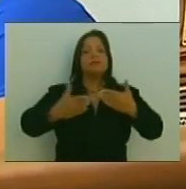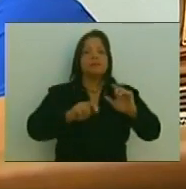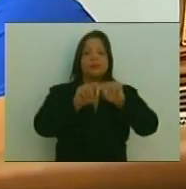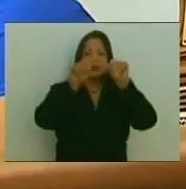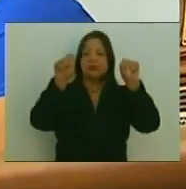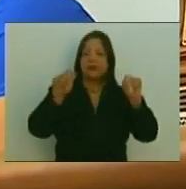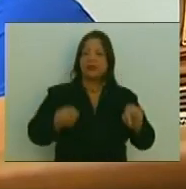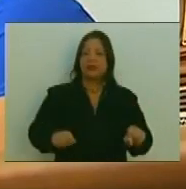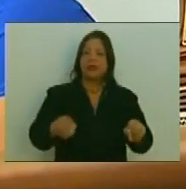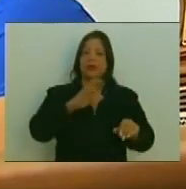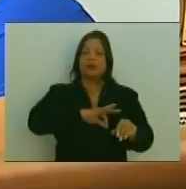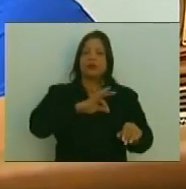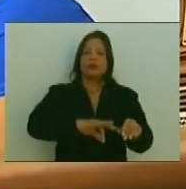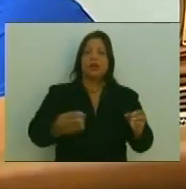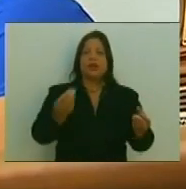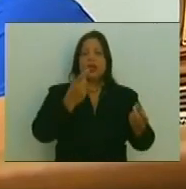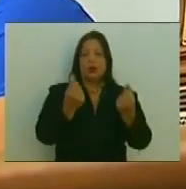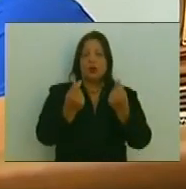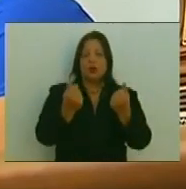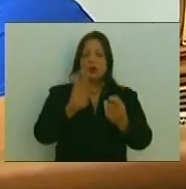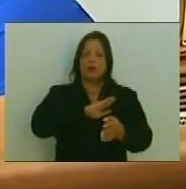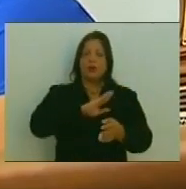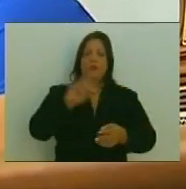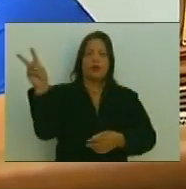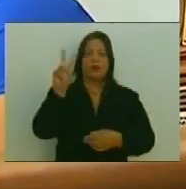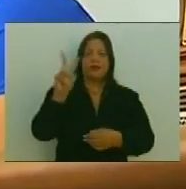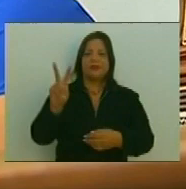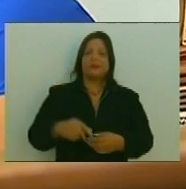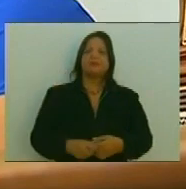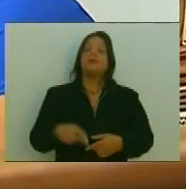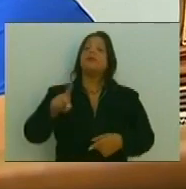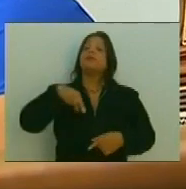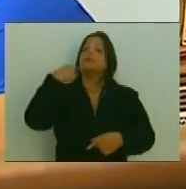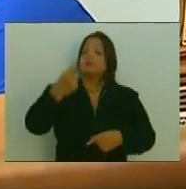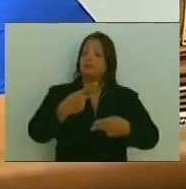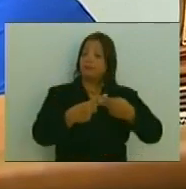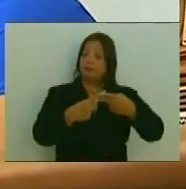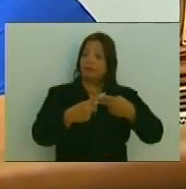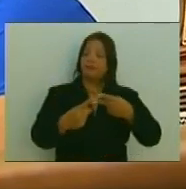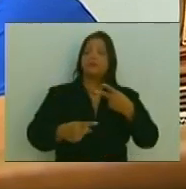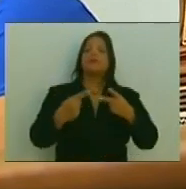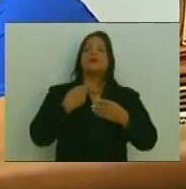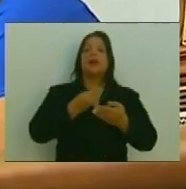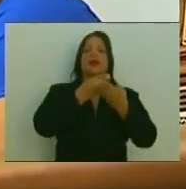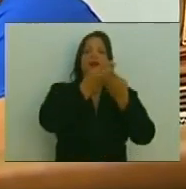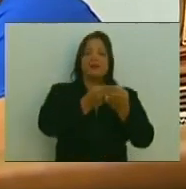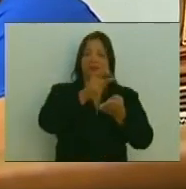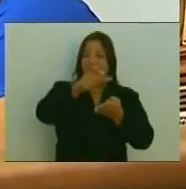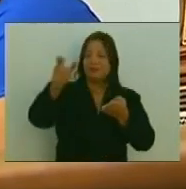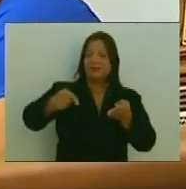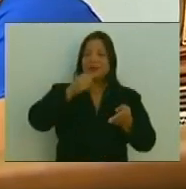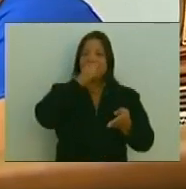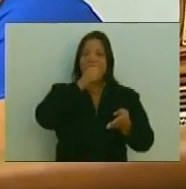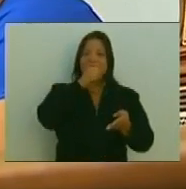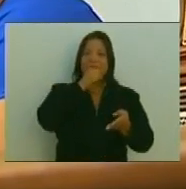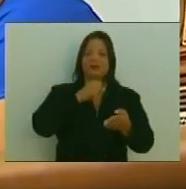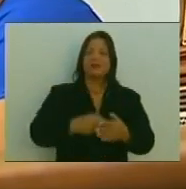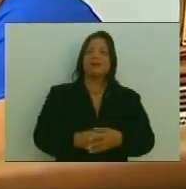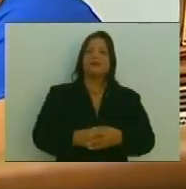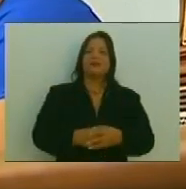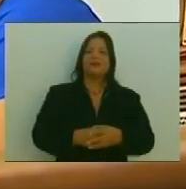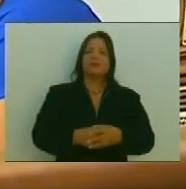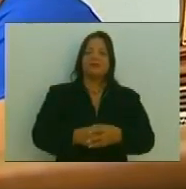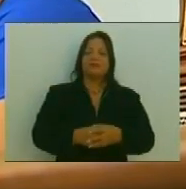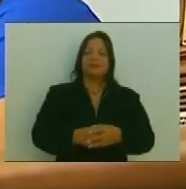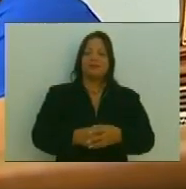sistema socioeconómico en nuestro país. Seguidamente, concedió el derecho de palabra y el uso de la tribuna